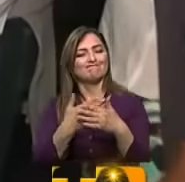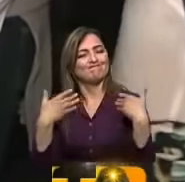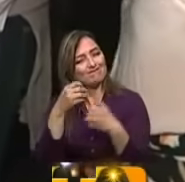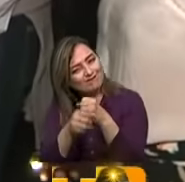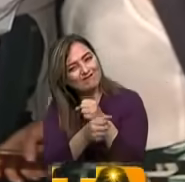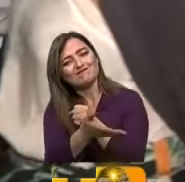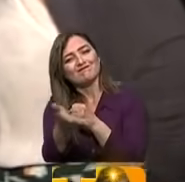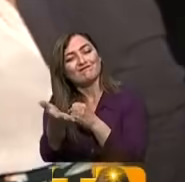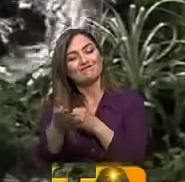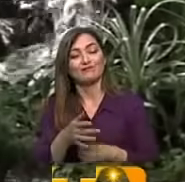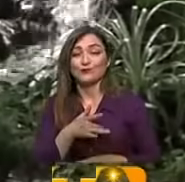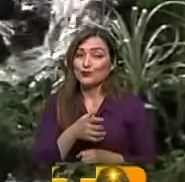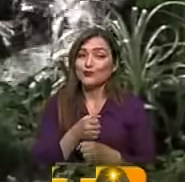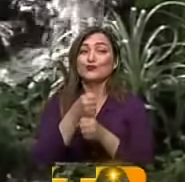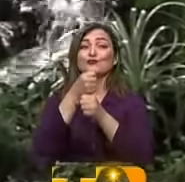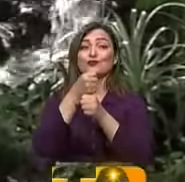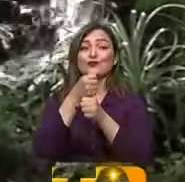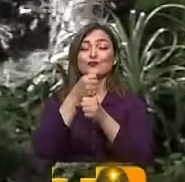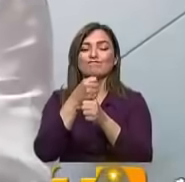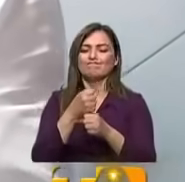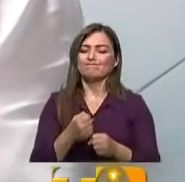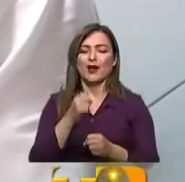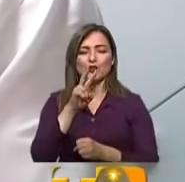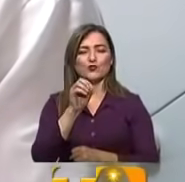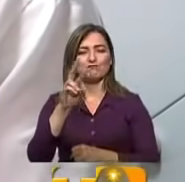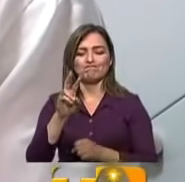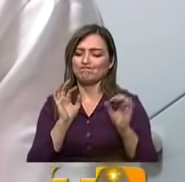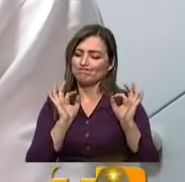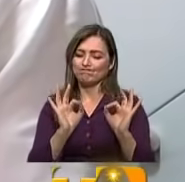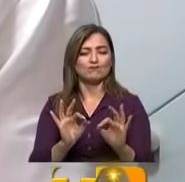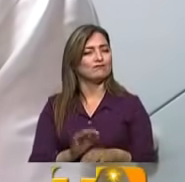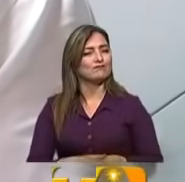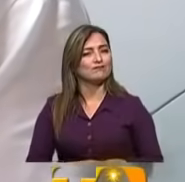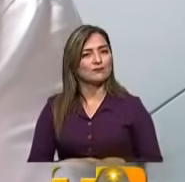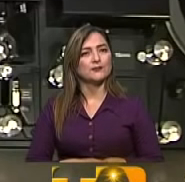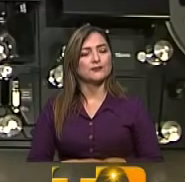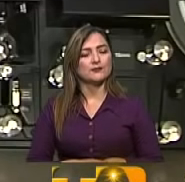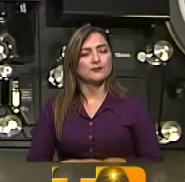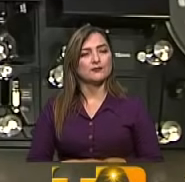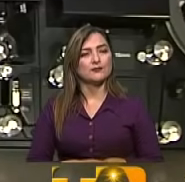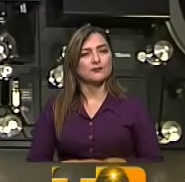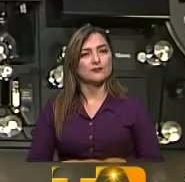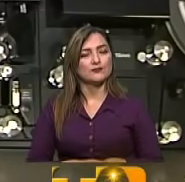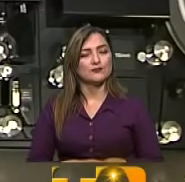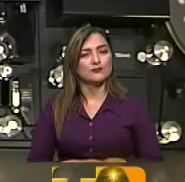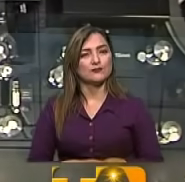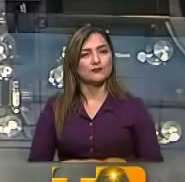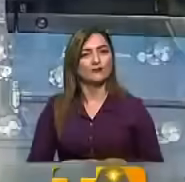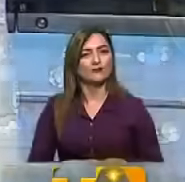todos y de seguro se nos viene un gran 2022. Tomás Chufardi, 24